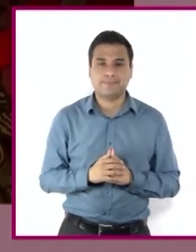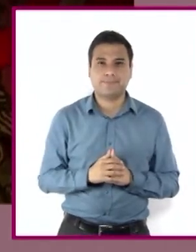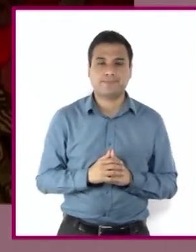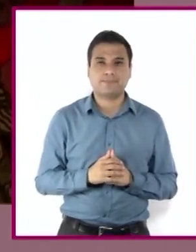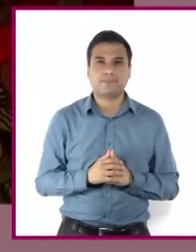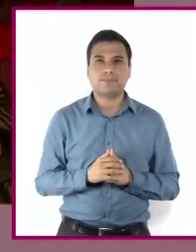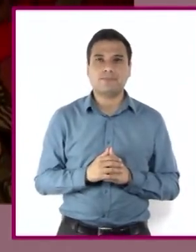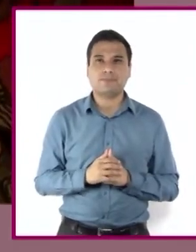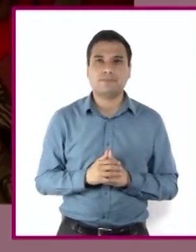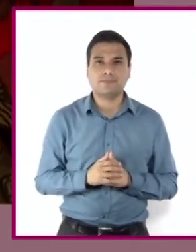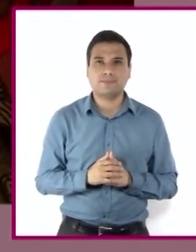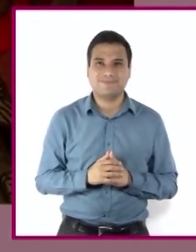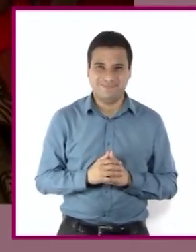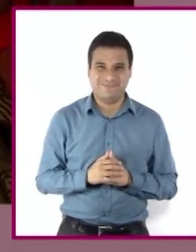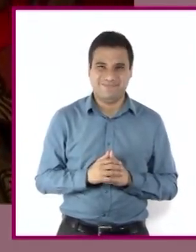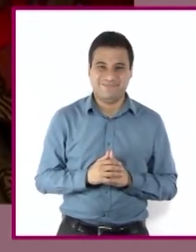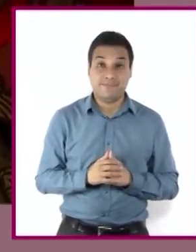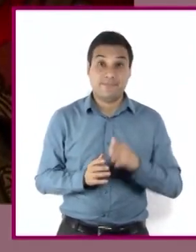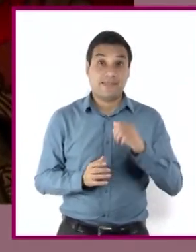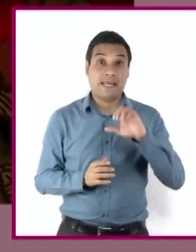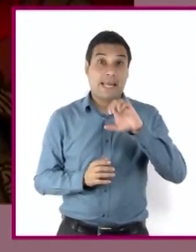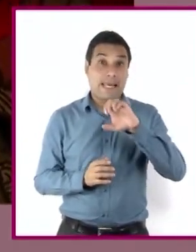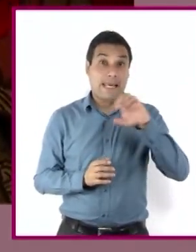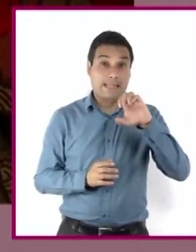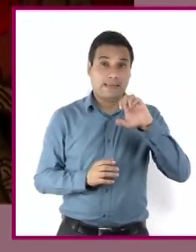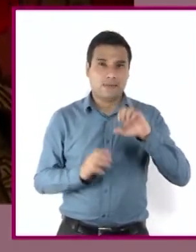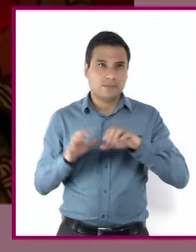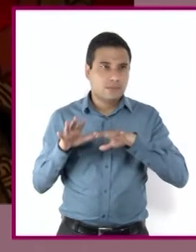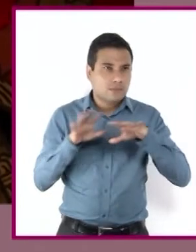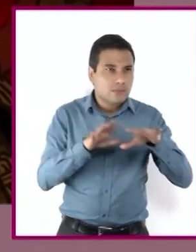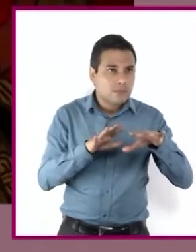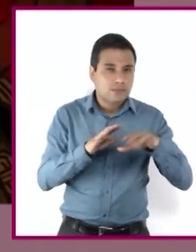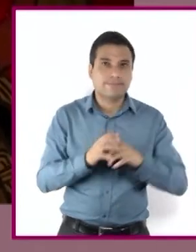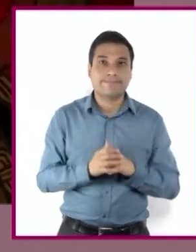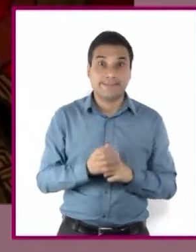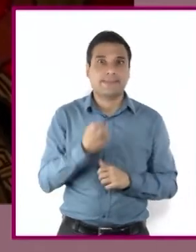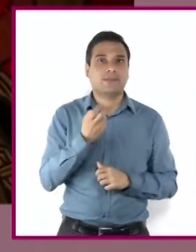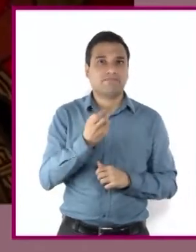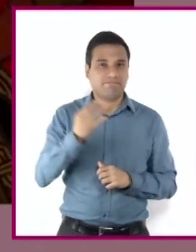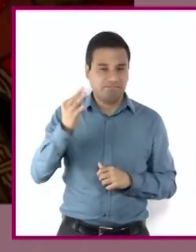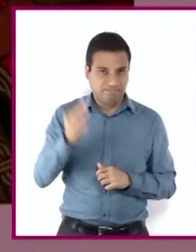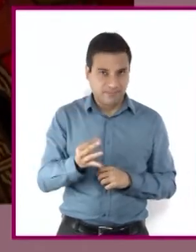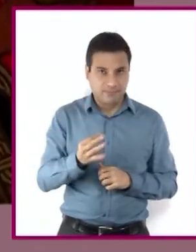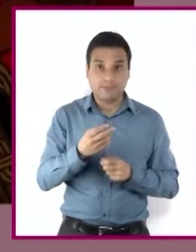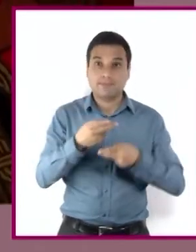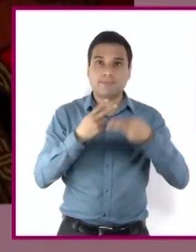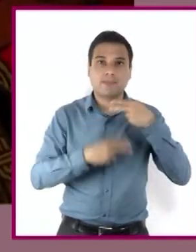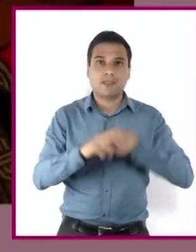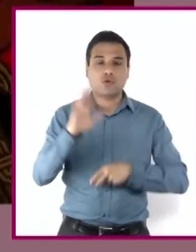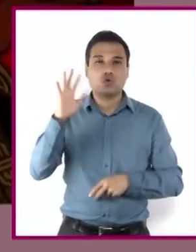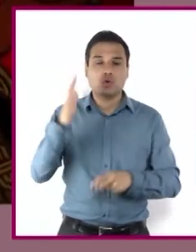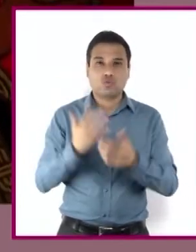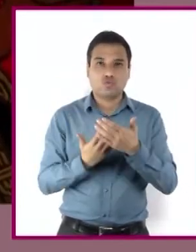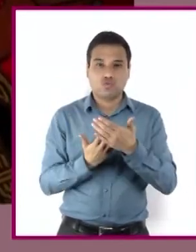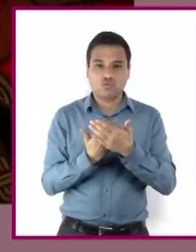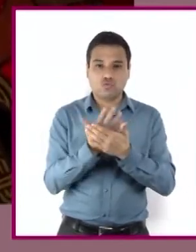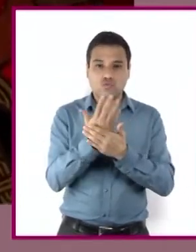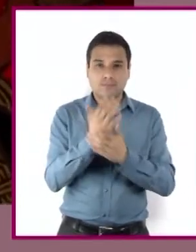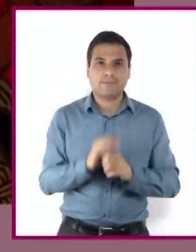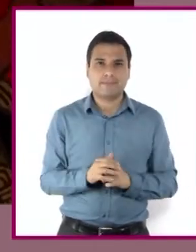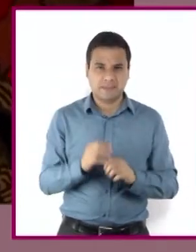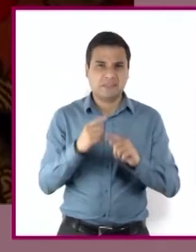Estos últimos, los que miraron hacia el oriente, fueron los que acertaron. Sus nombres